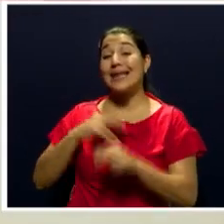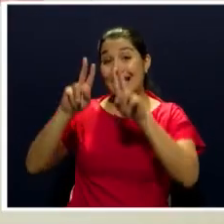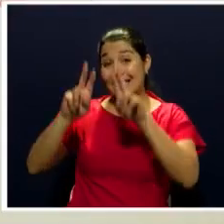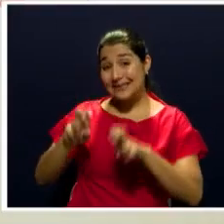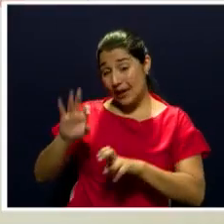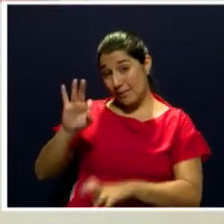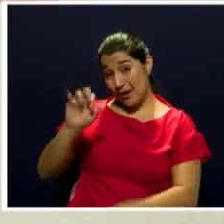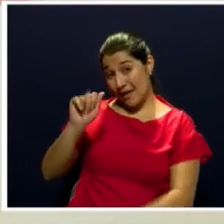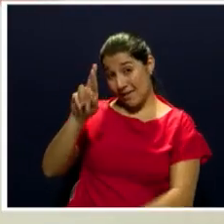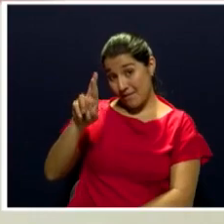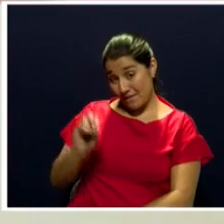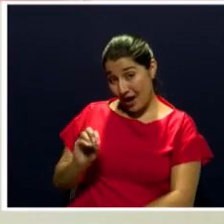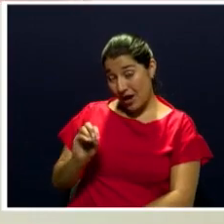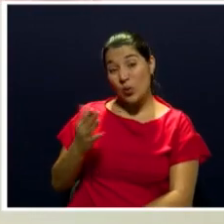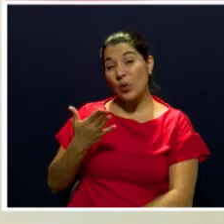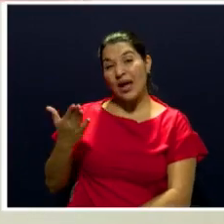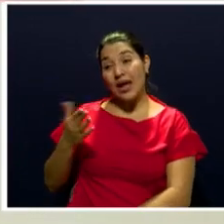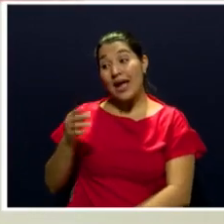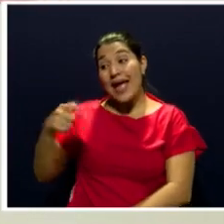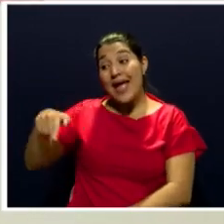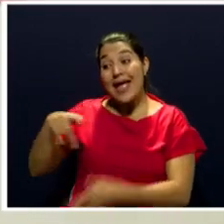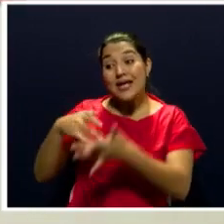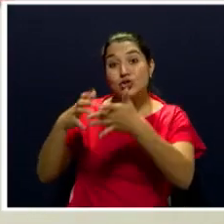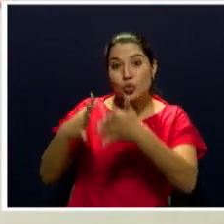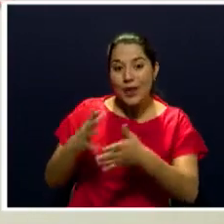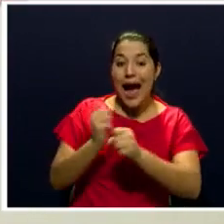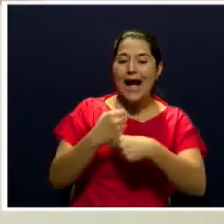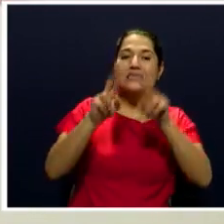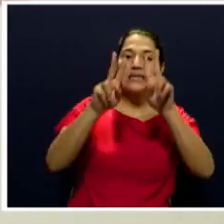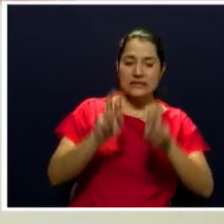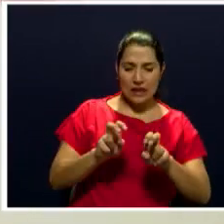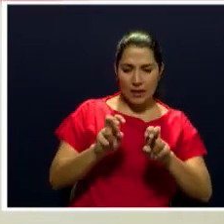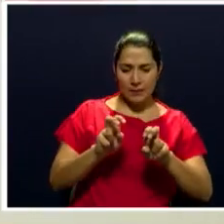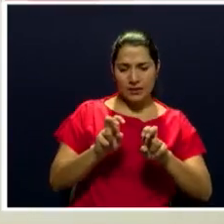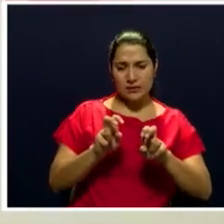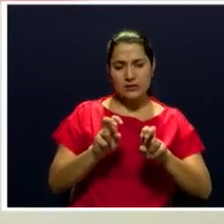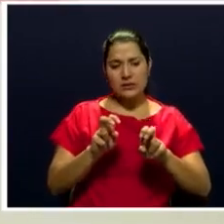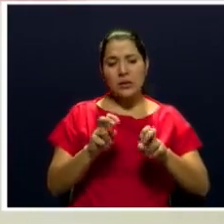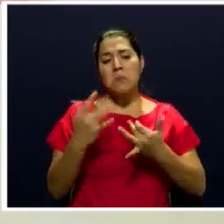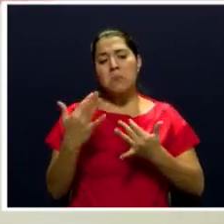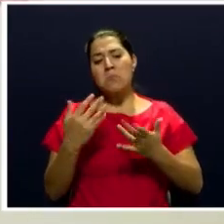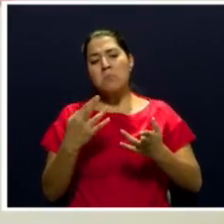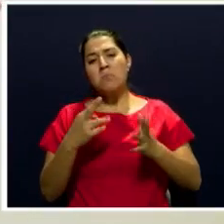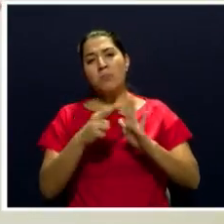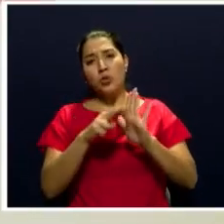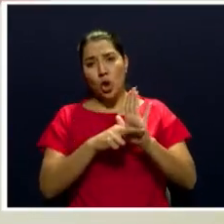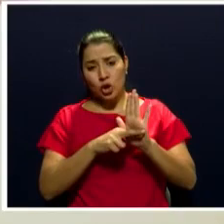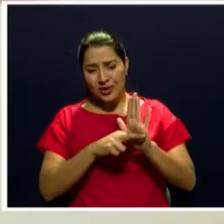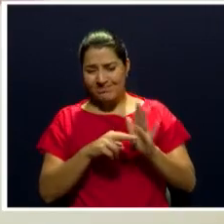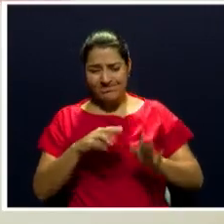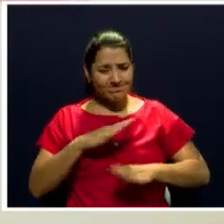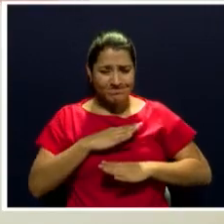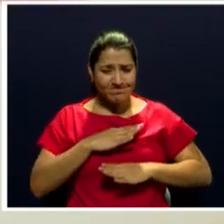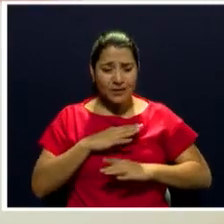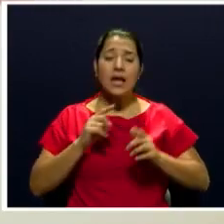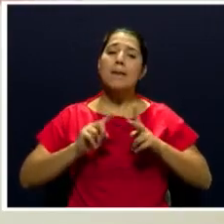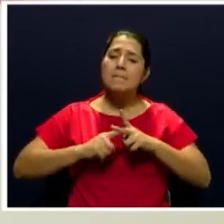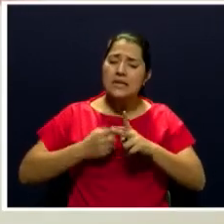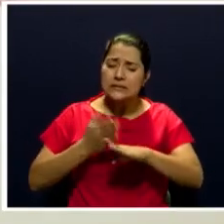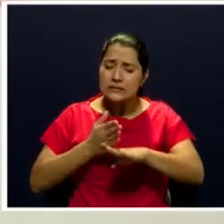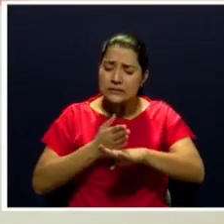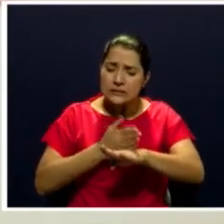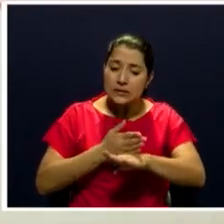sus procesos de aprendizaje y si no quedaban satisfechos con la nota, hacer todo un trabajo de mejora que iban a acompañar sus profesores. Dadas